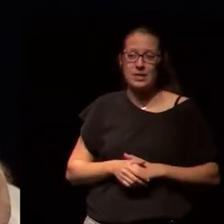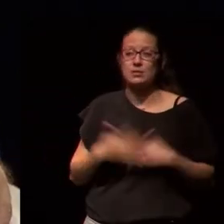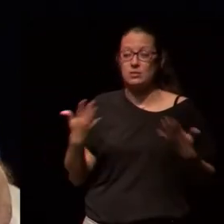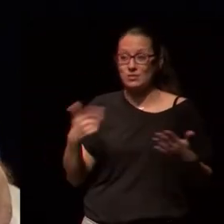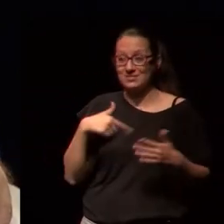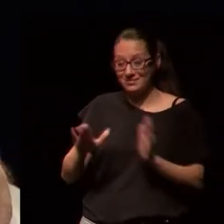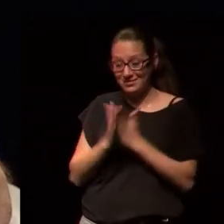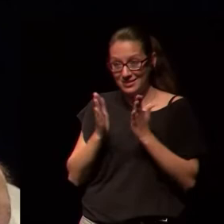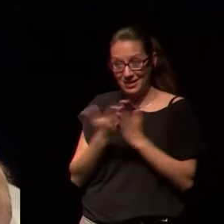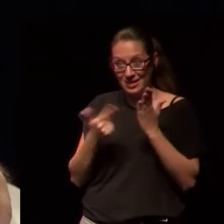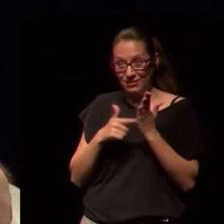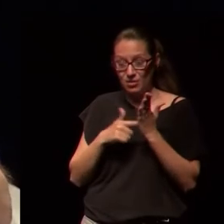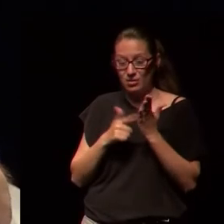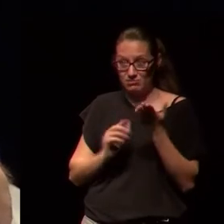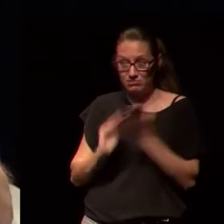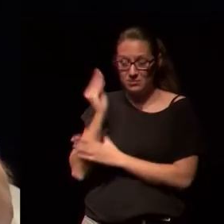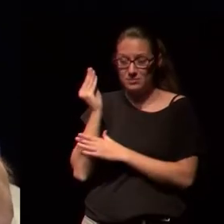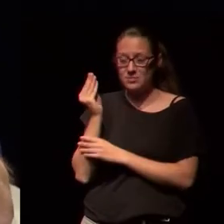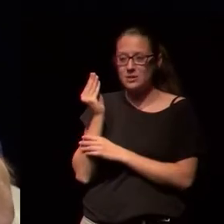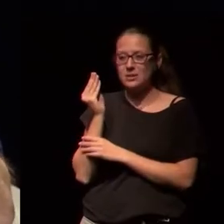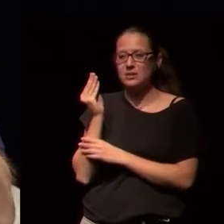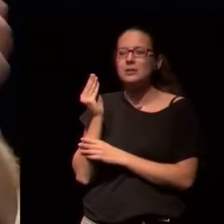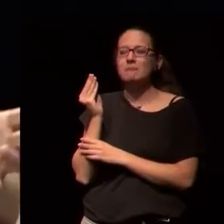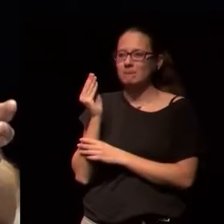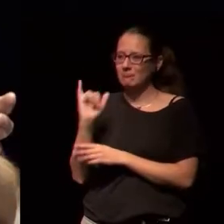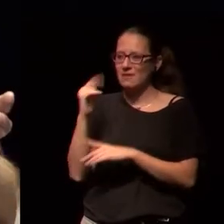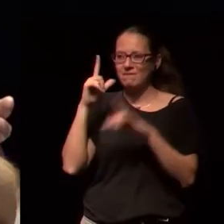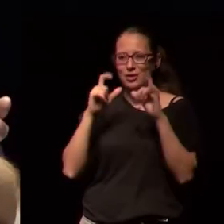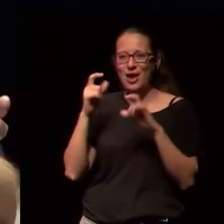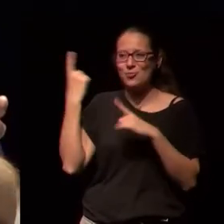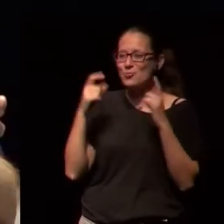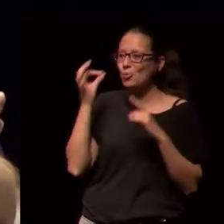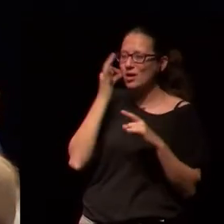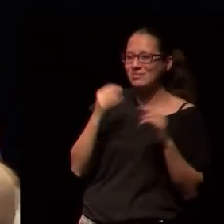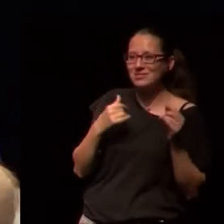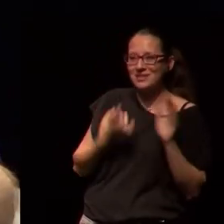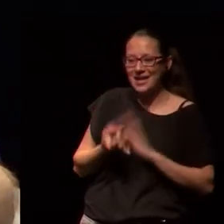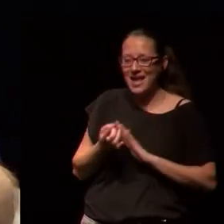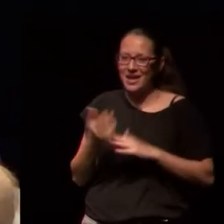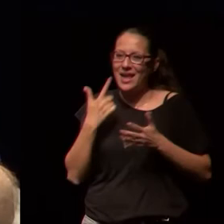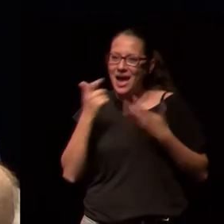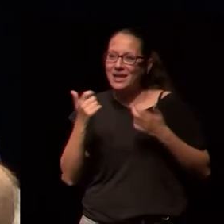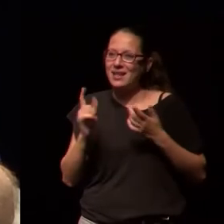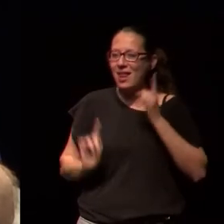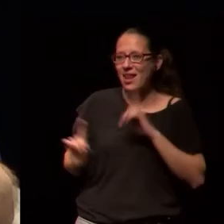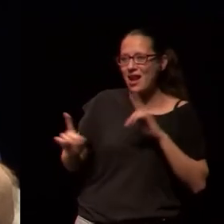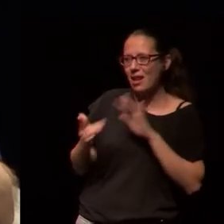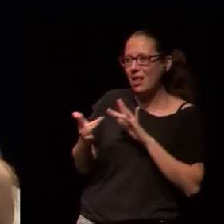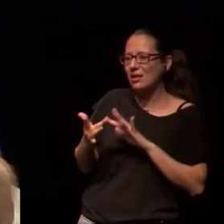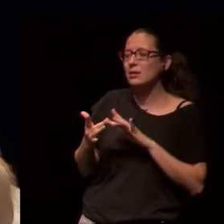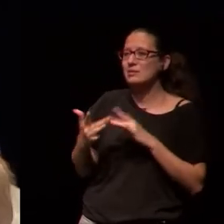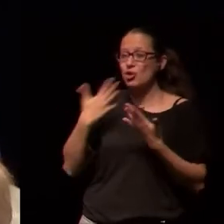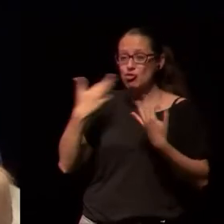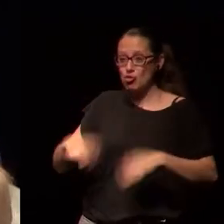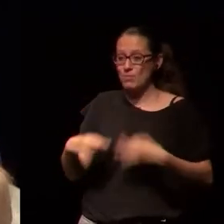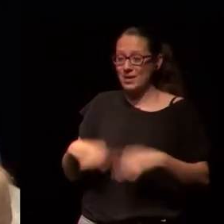en donde se ve cómo algunas de las mujeres están creando arte, están hablando, pero normalmente no aparecen esas mujeres